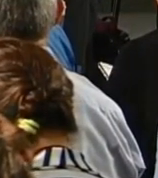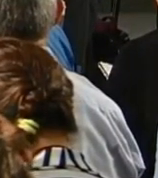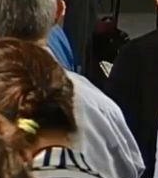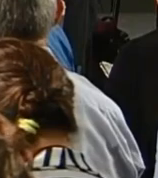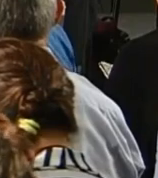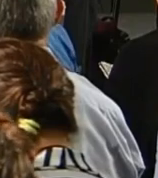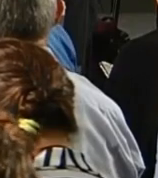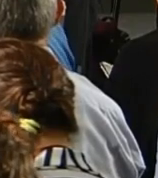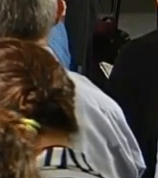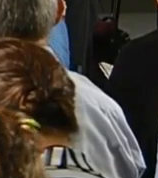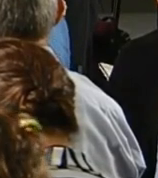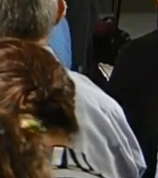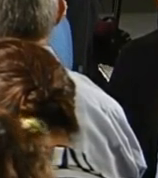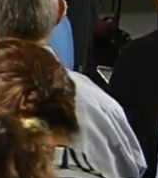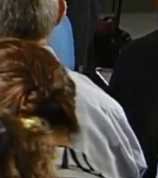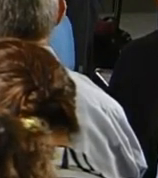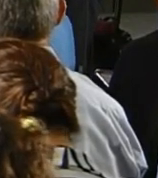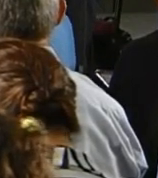real física